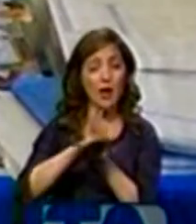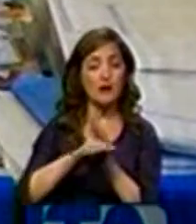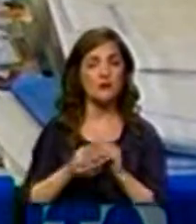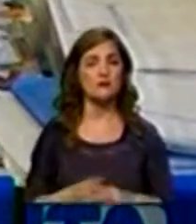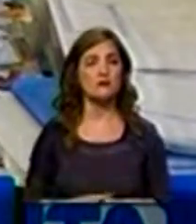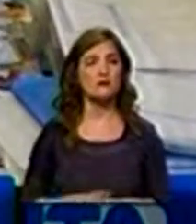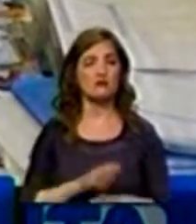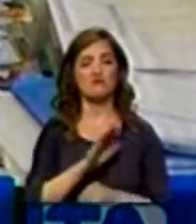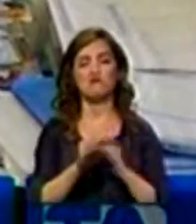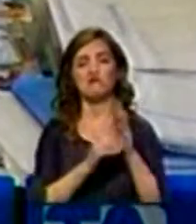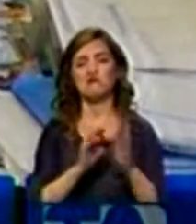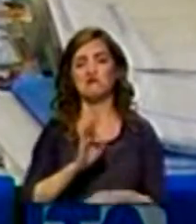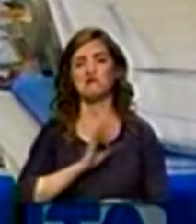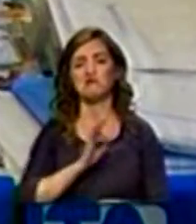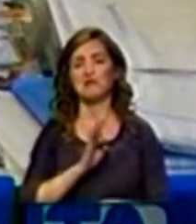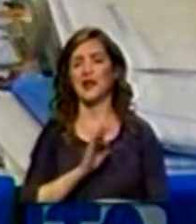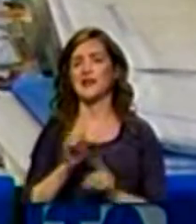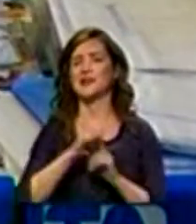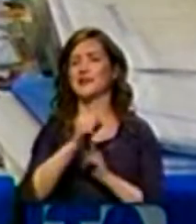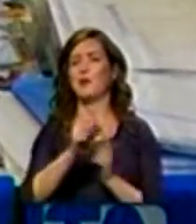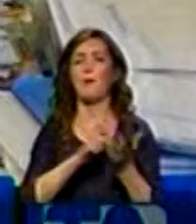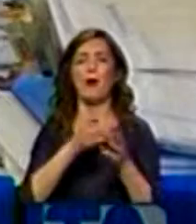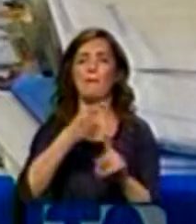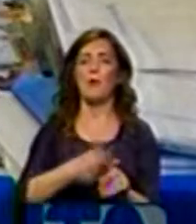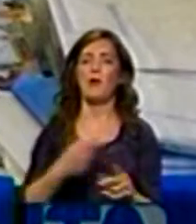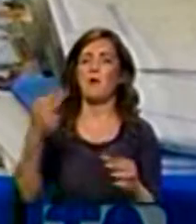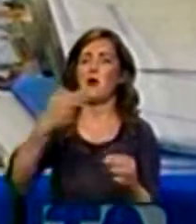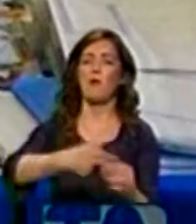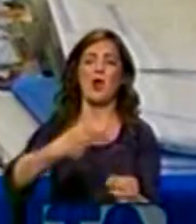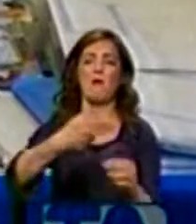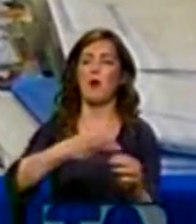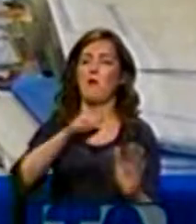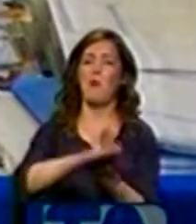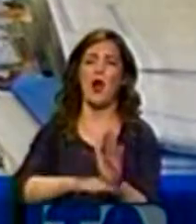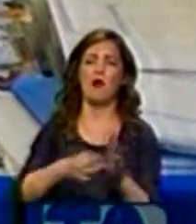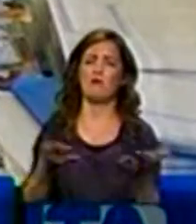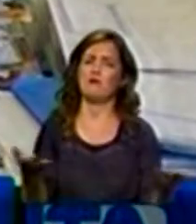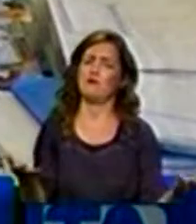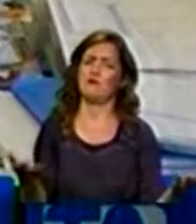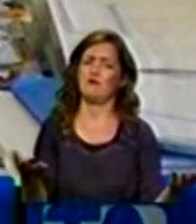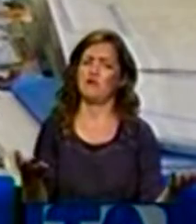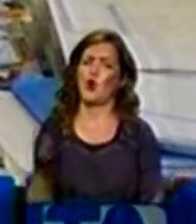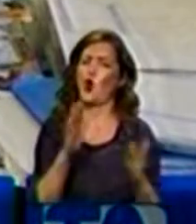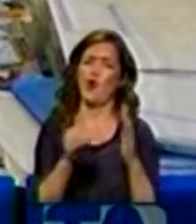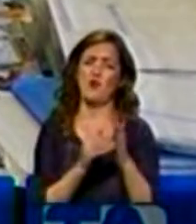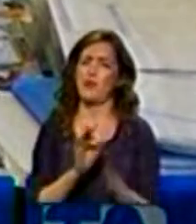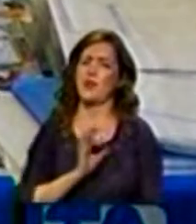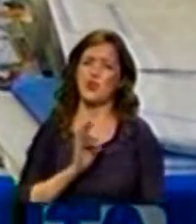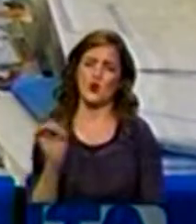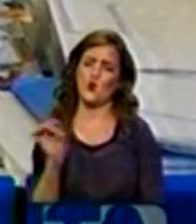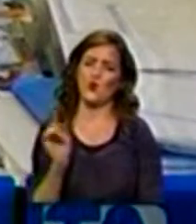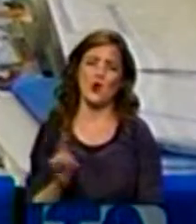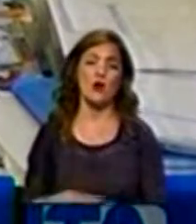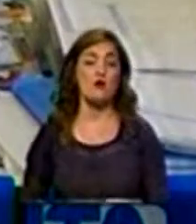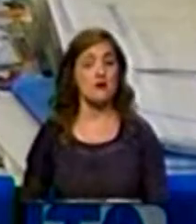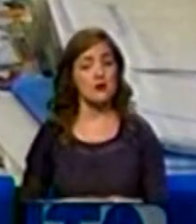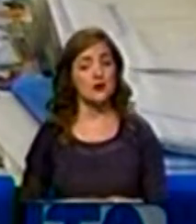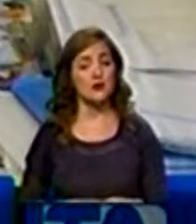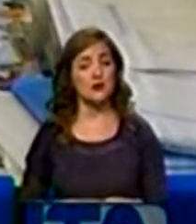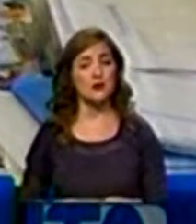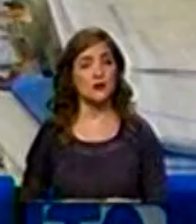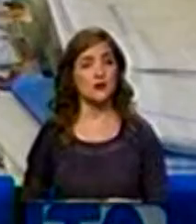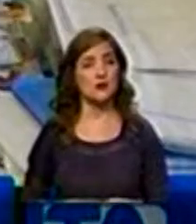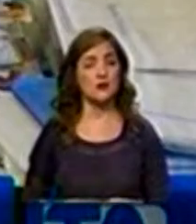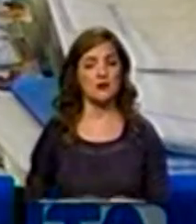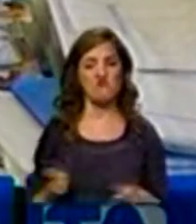incongruente este sistema de compensación a los taxistas por el tema del combustible. Nuevamente las prácticas de fuerza son las que